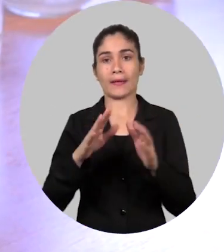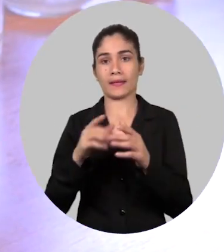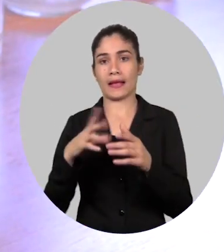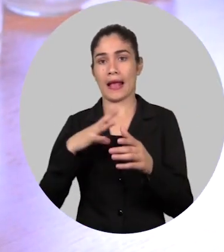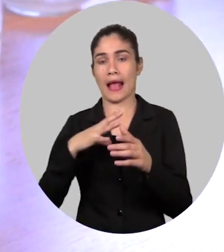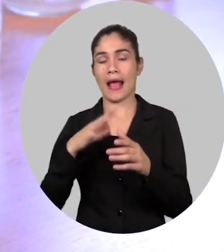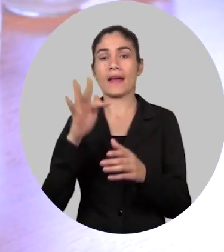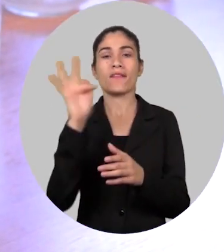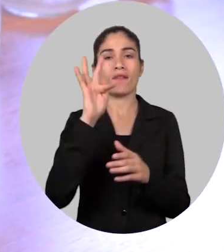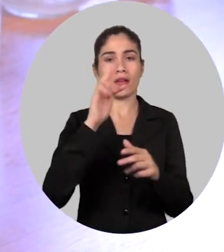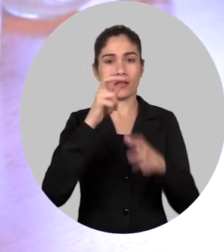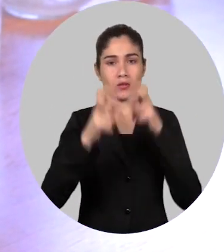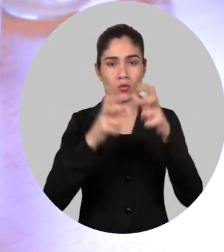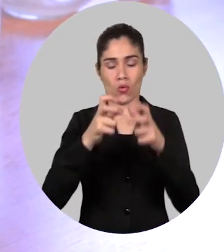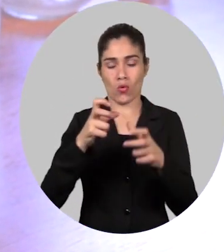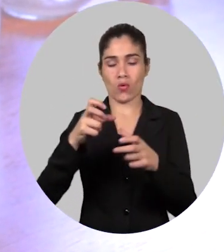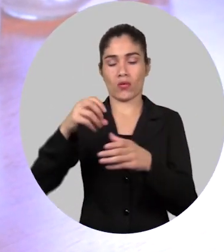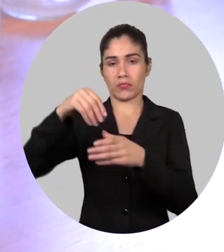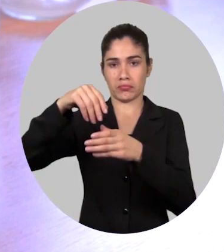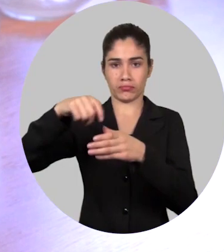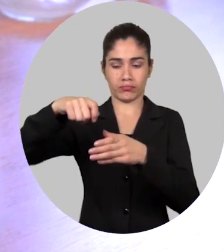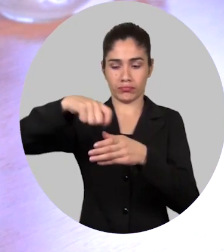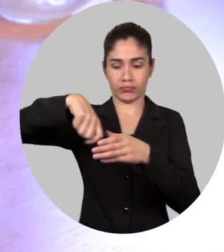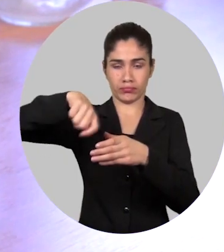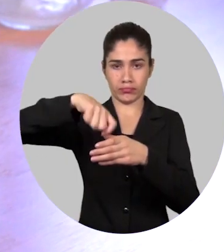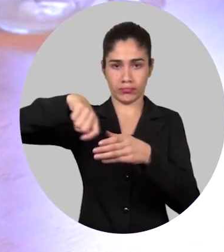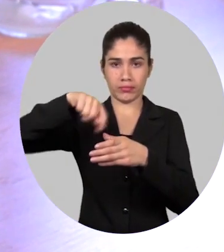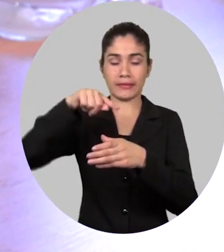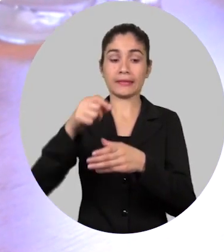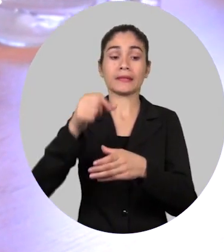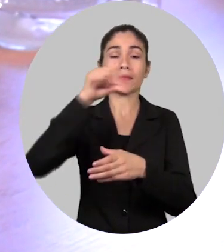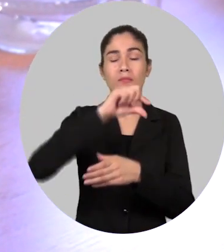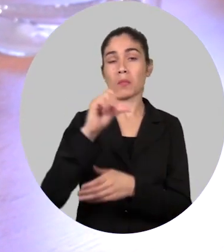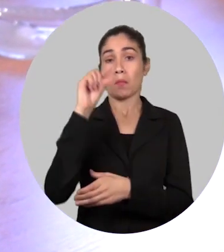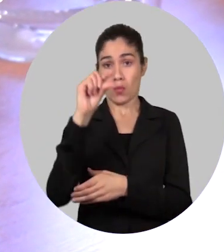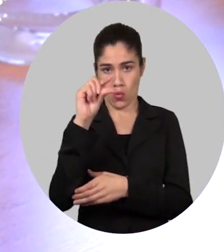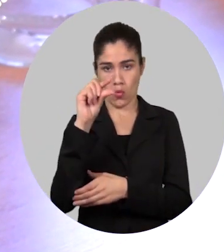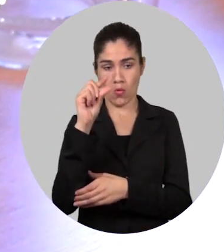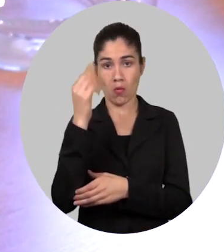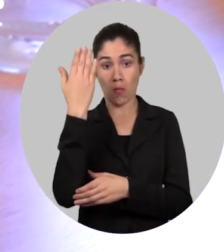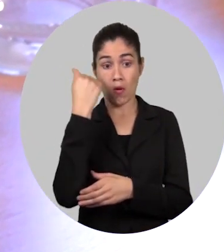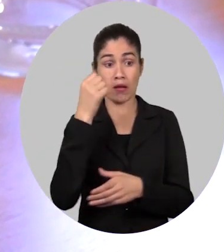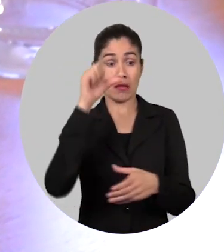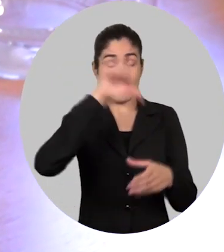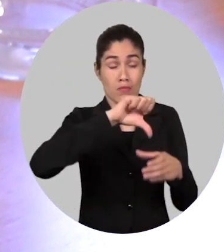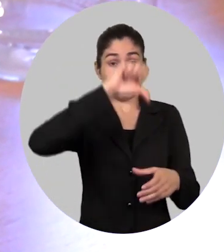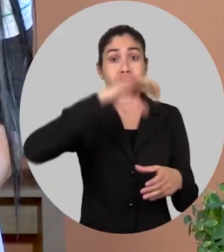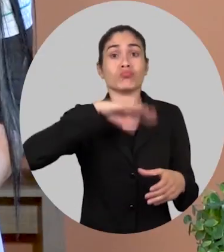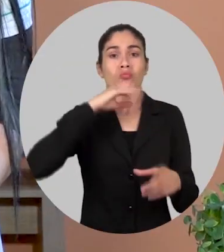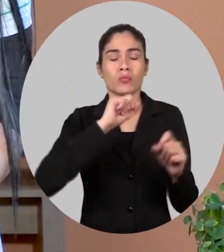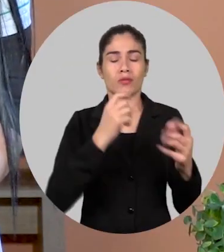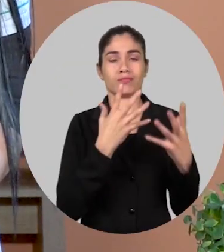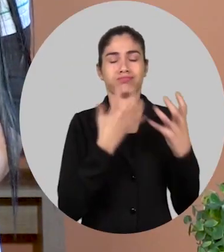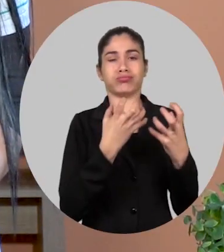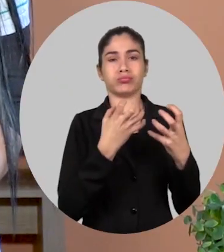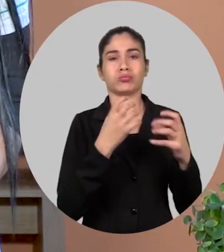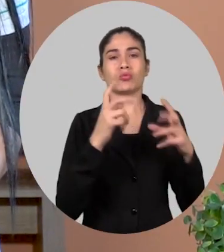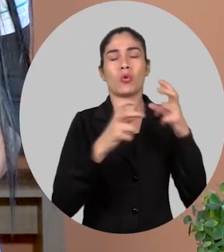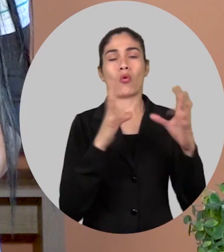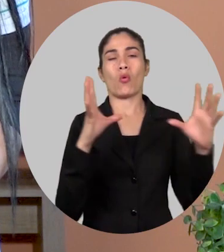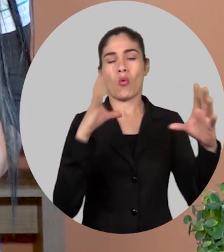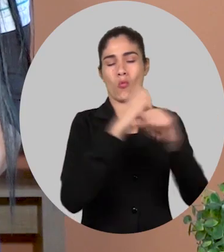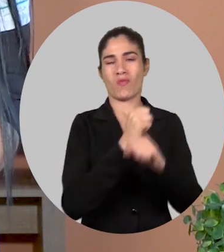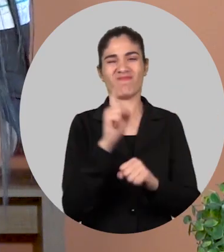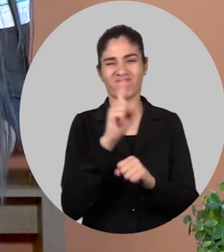agregamos un color verde, que sería siempre un poquito para que no quede muy oscuro nuestro producto. Agarramos